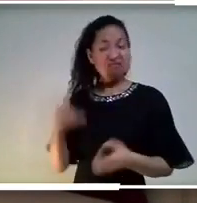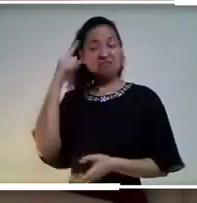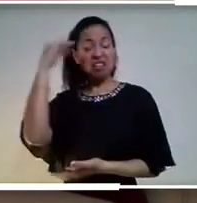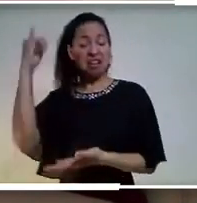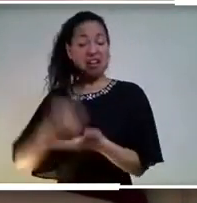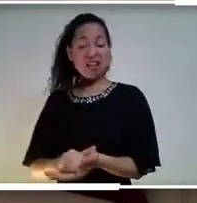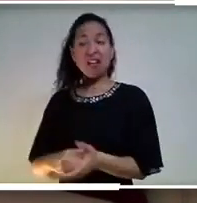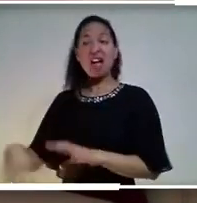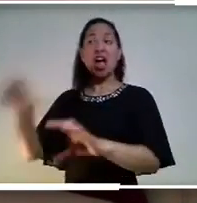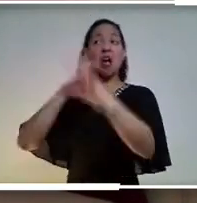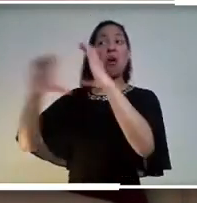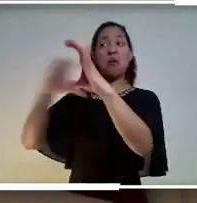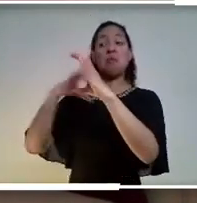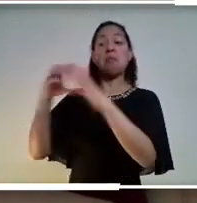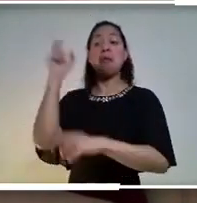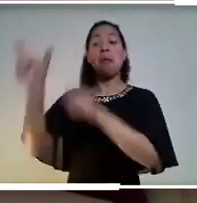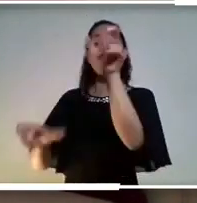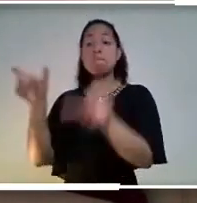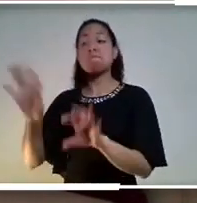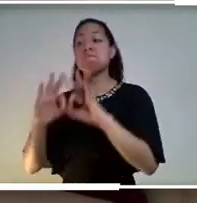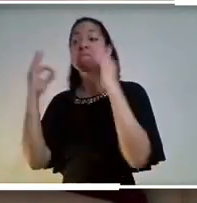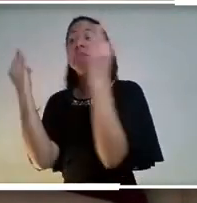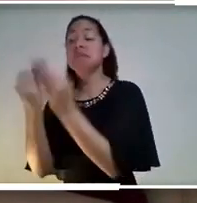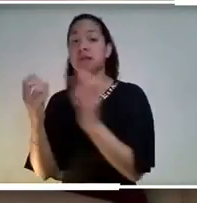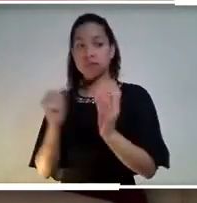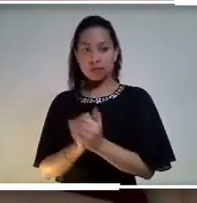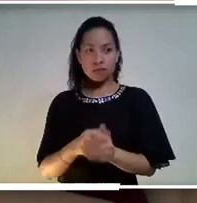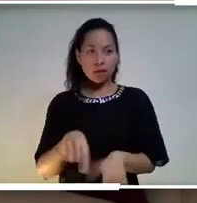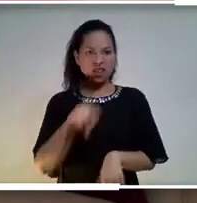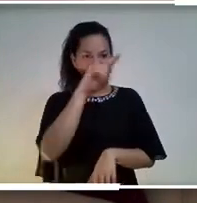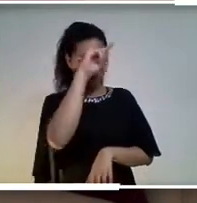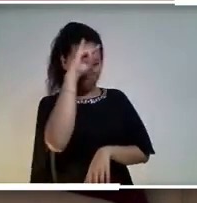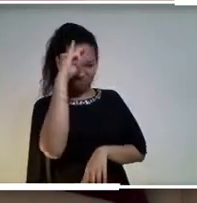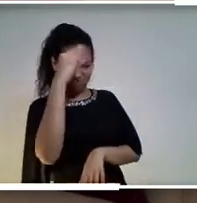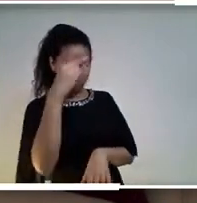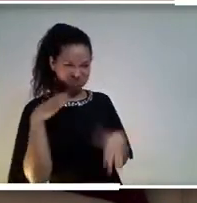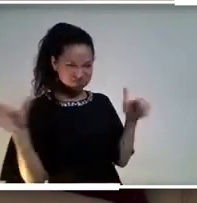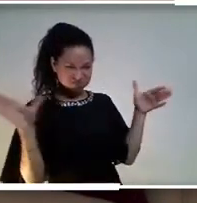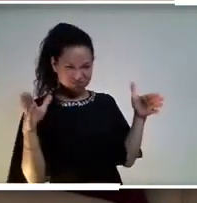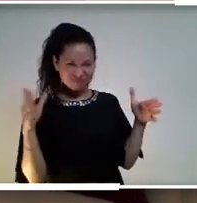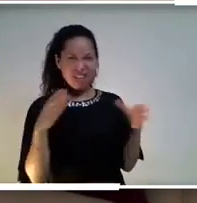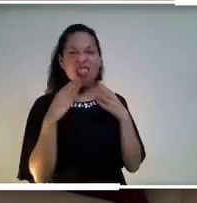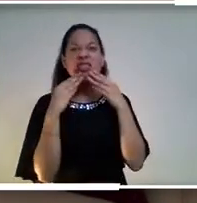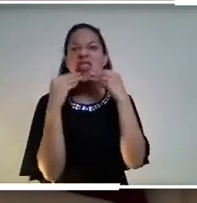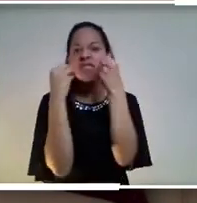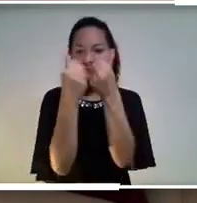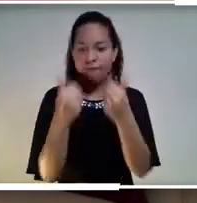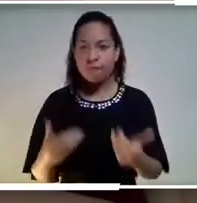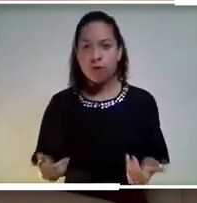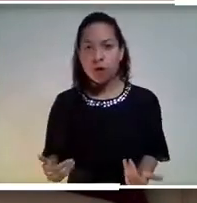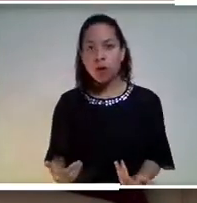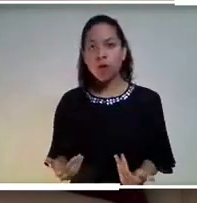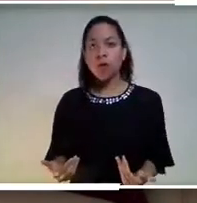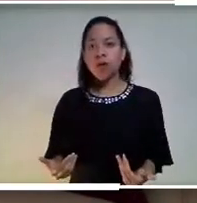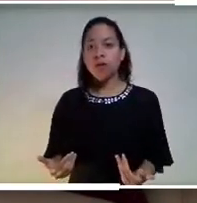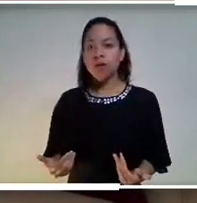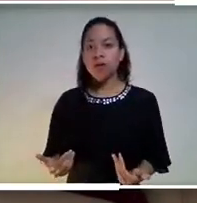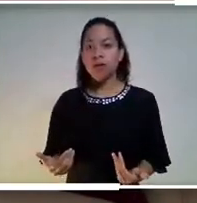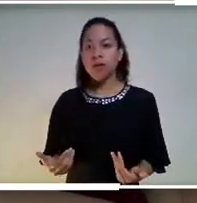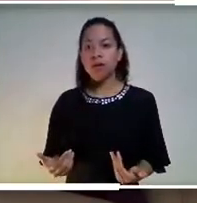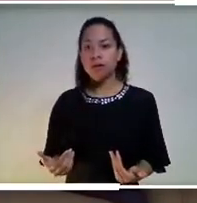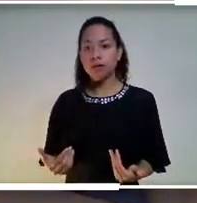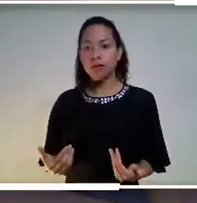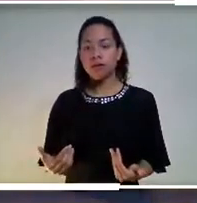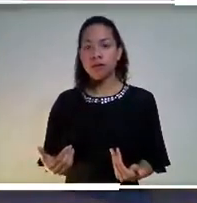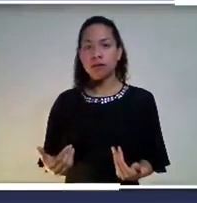personifican a esas personas se gozan en que hablen con ellos mira lo que dijo jesús amado están hablando de nuestra época el